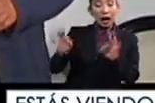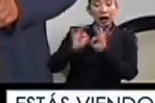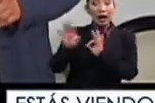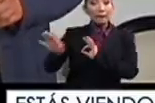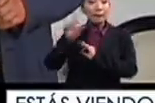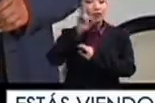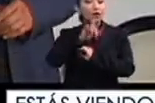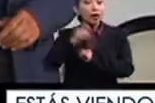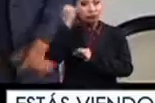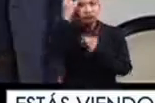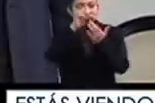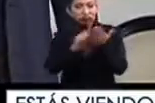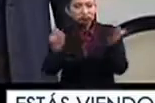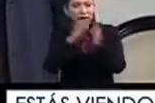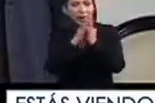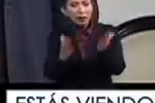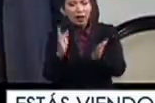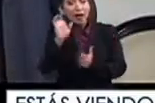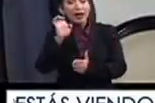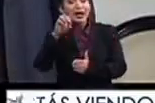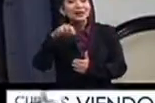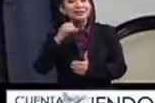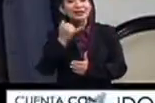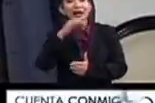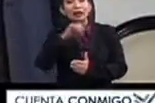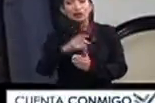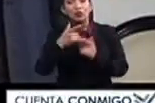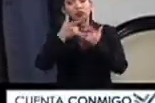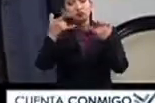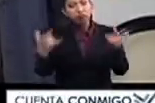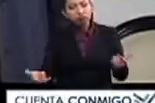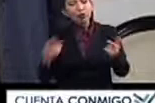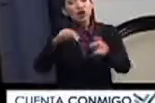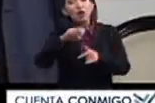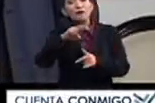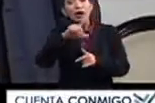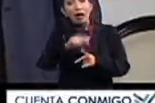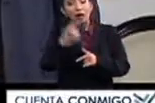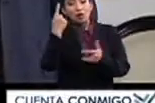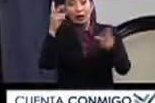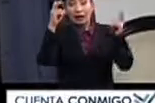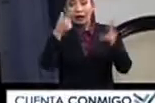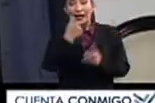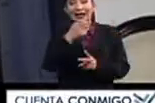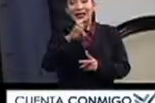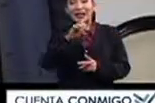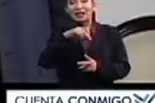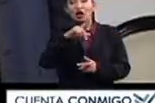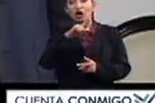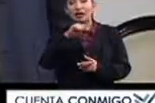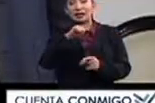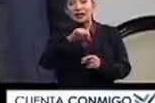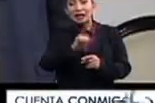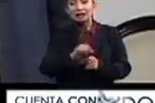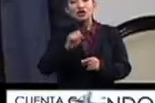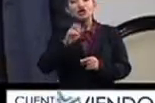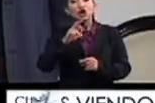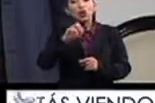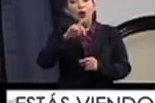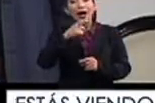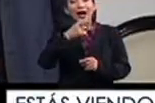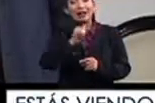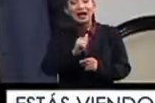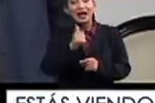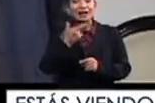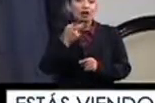cosas una autora de libros de ensayo, cuento o novela, entre los que destacan las genealogías, Sor Juana Inés de la Cruz,